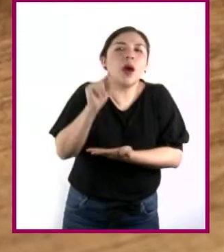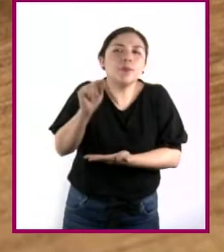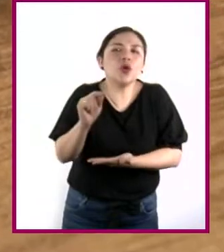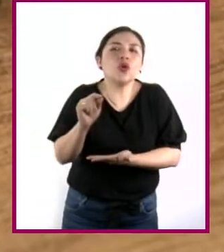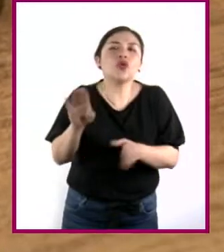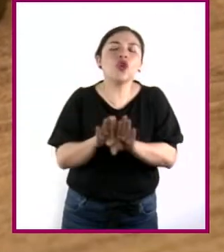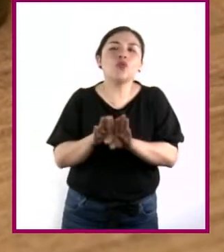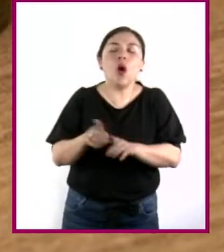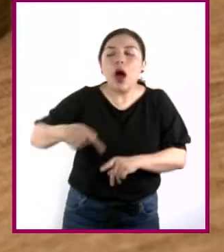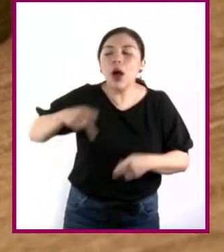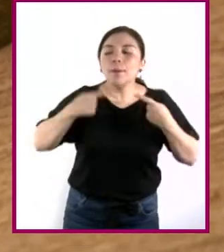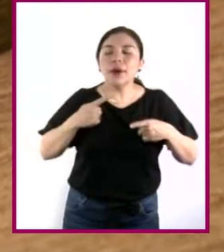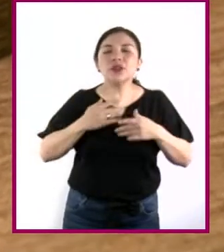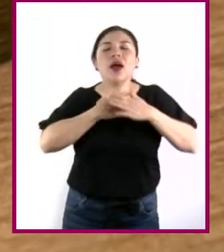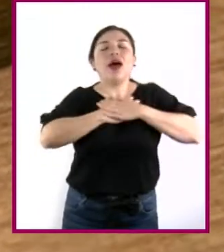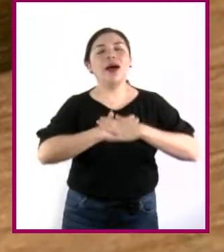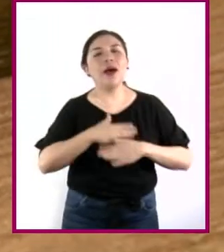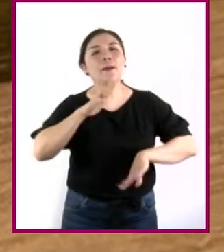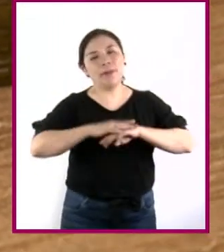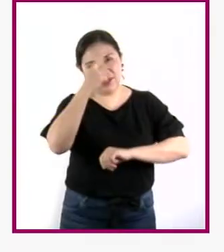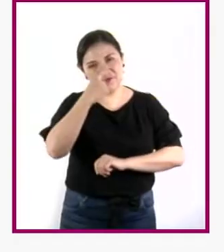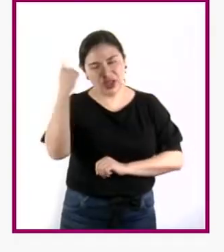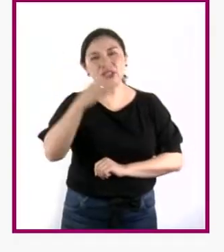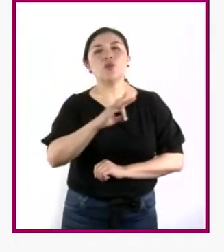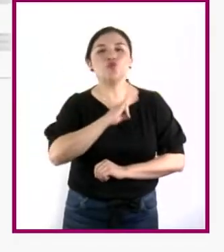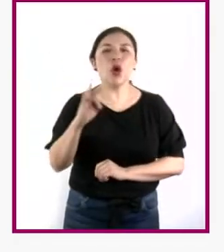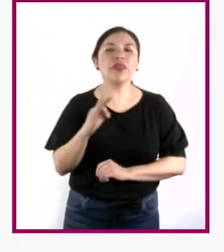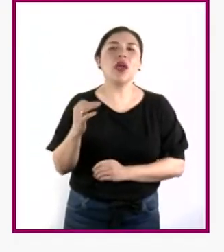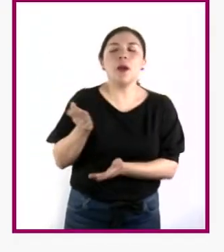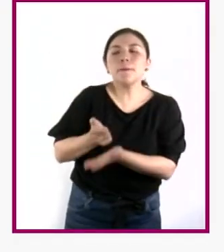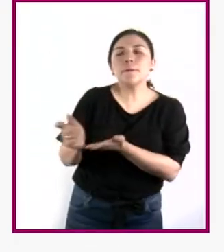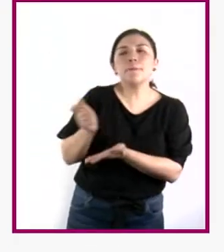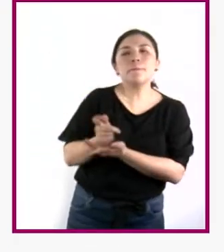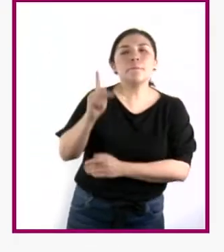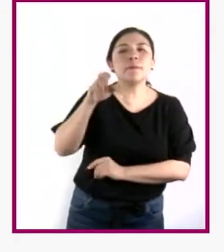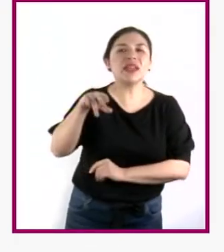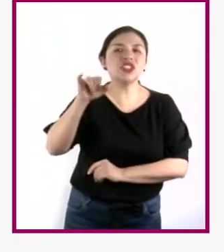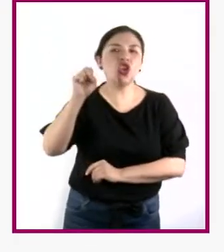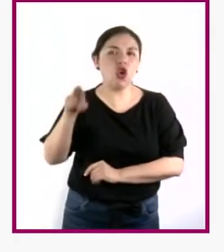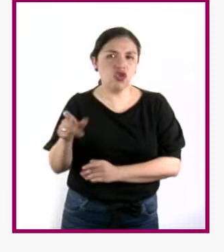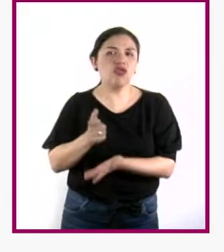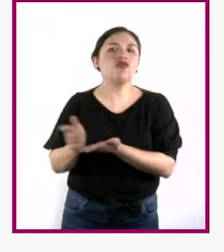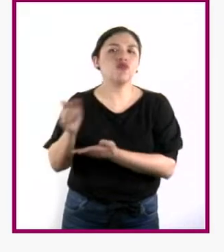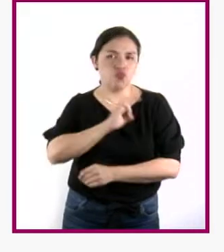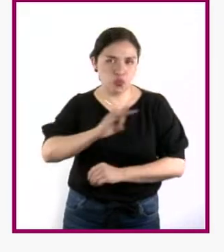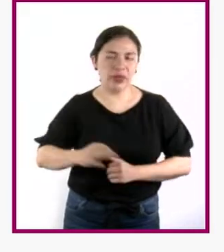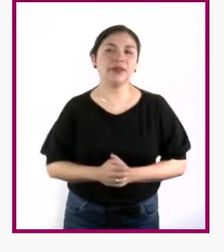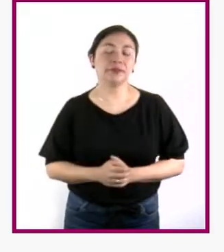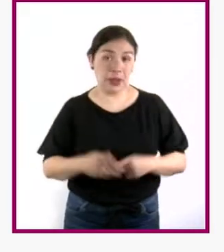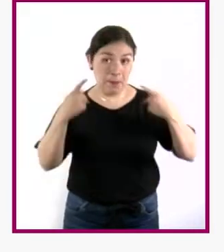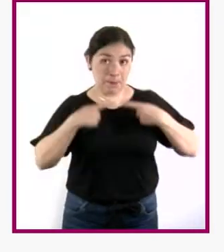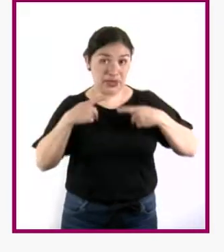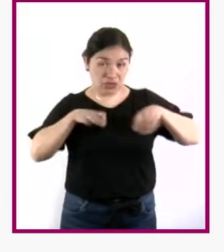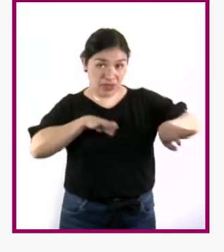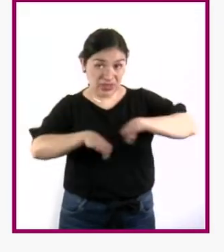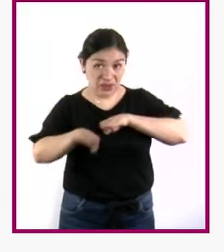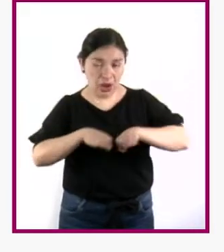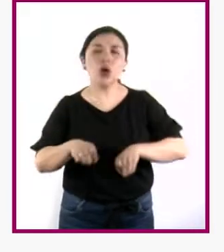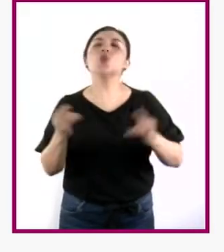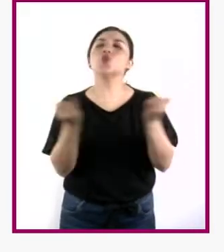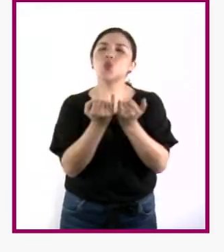tienes una mayor facilidad para tener una pensión. El trabajador también